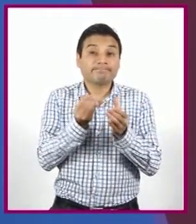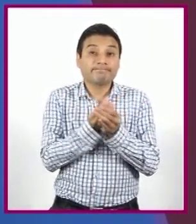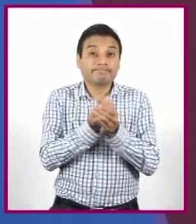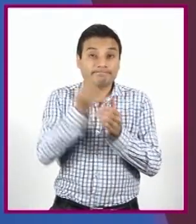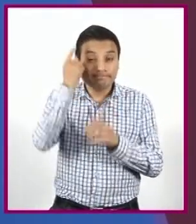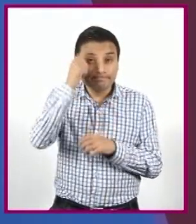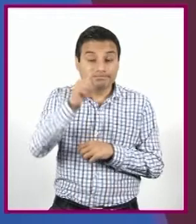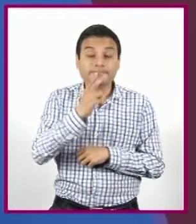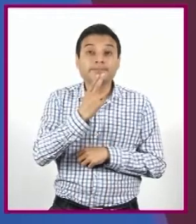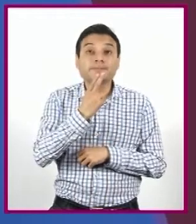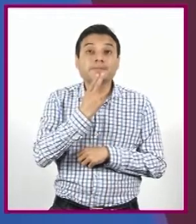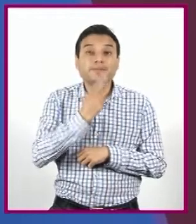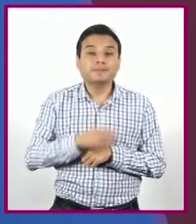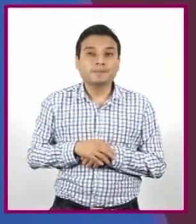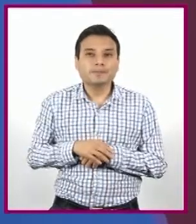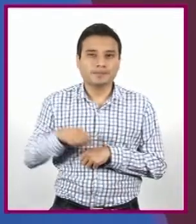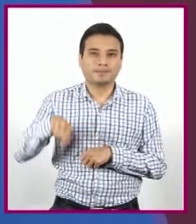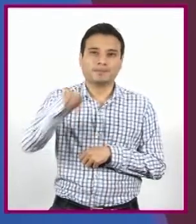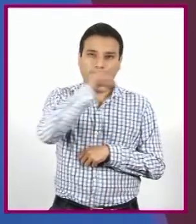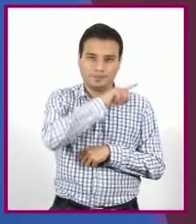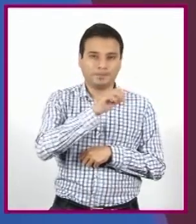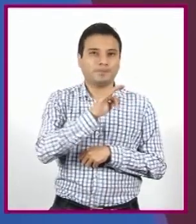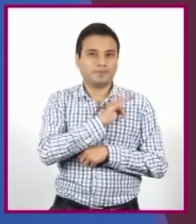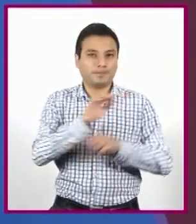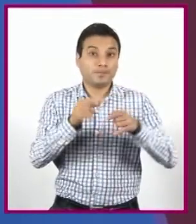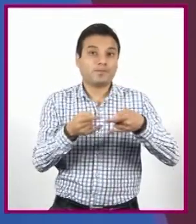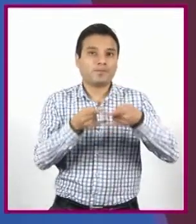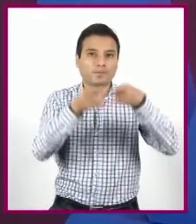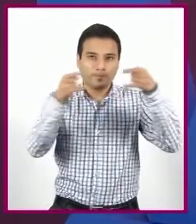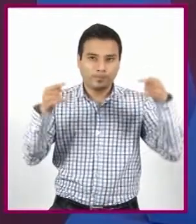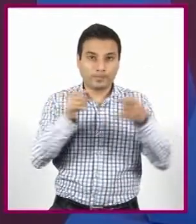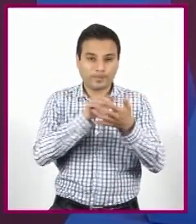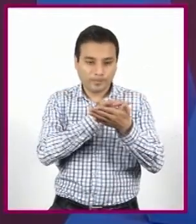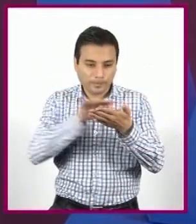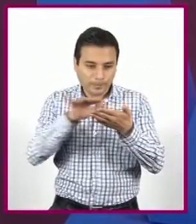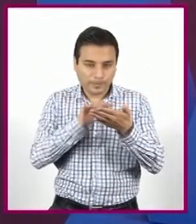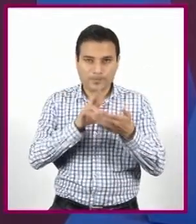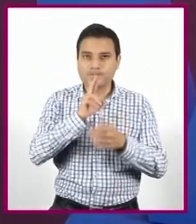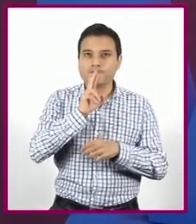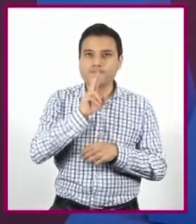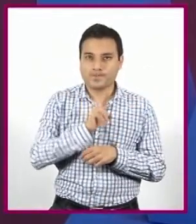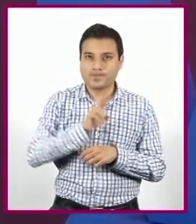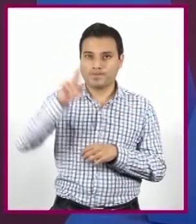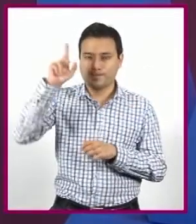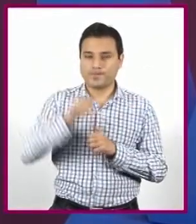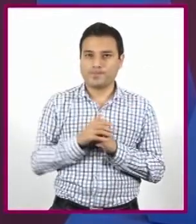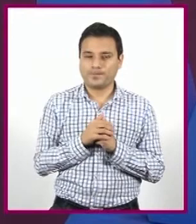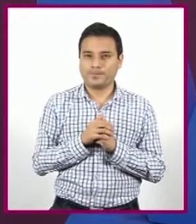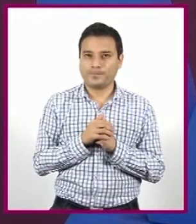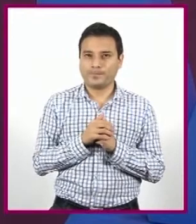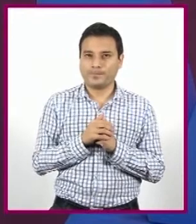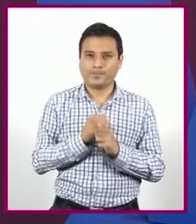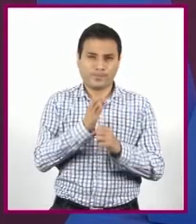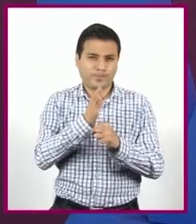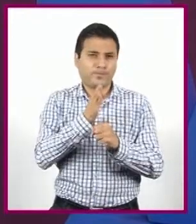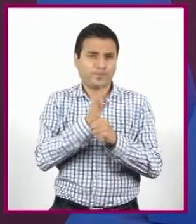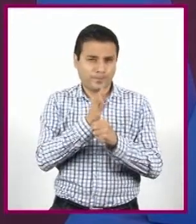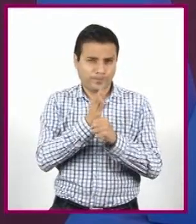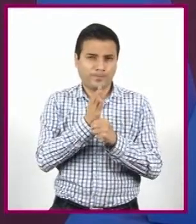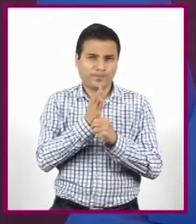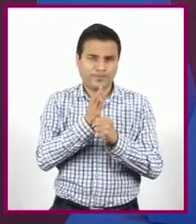tener una mejor interpretación y lectura de los cuentos, puesto que nos ocuparemos de distintos